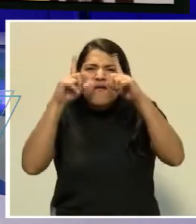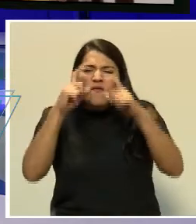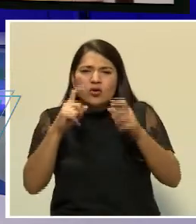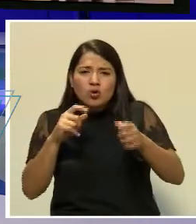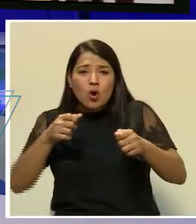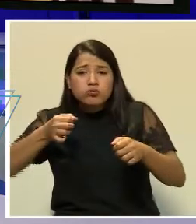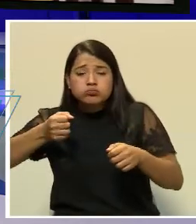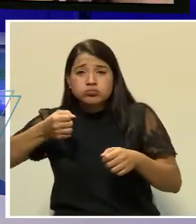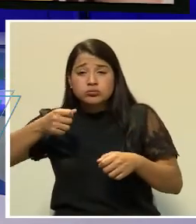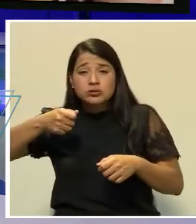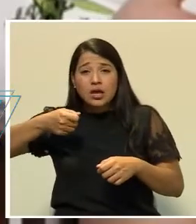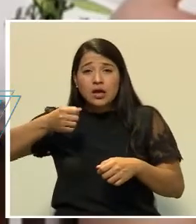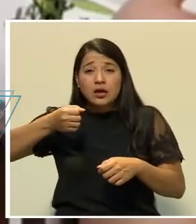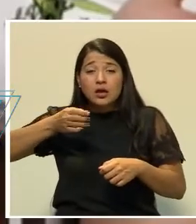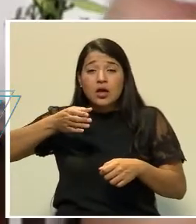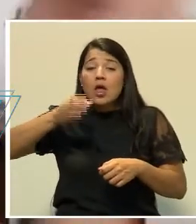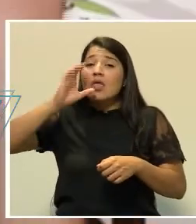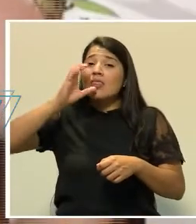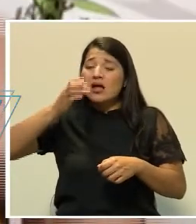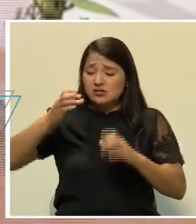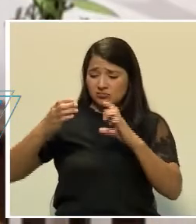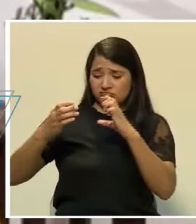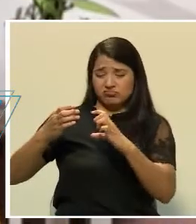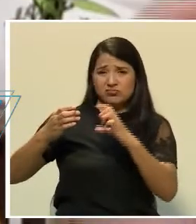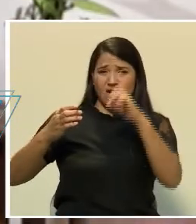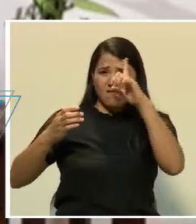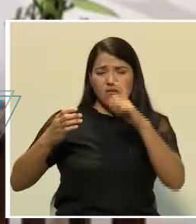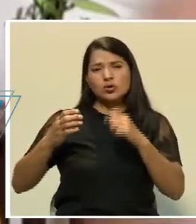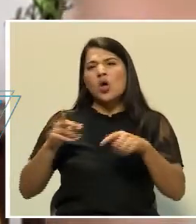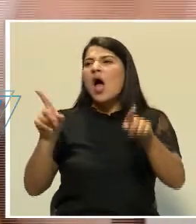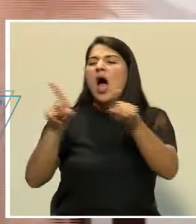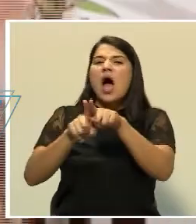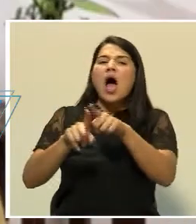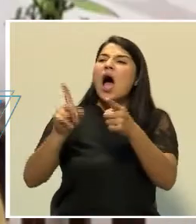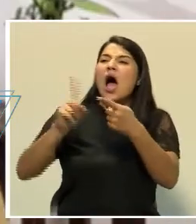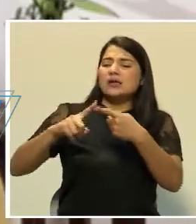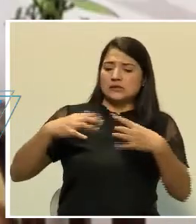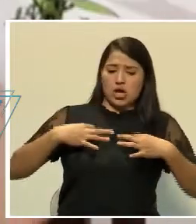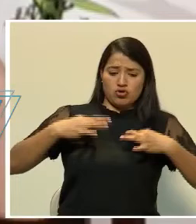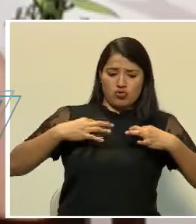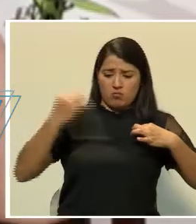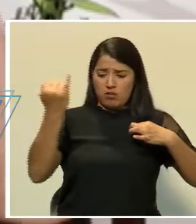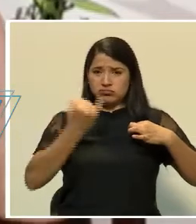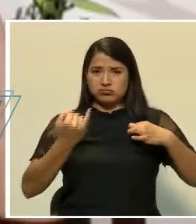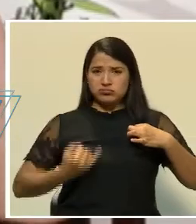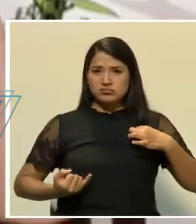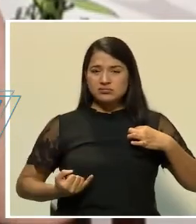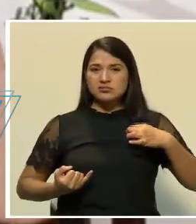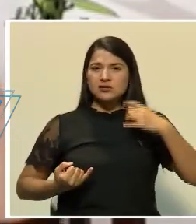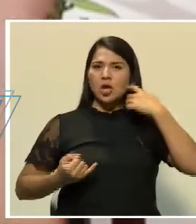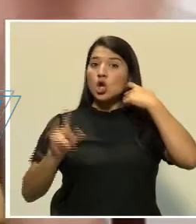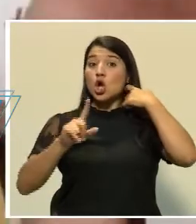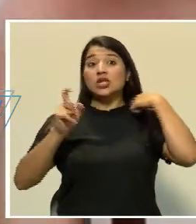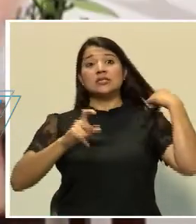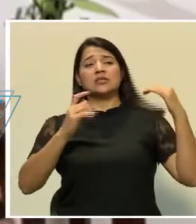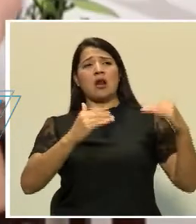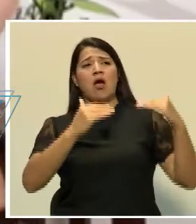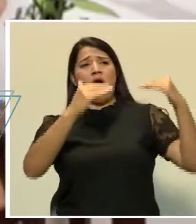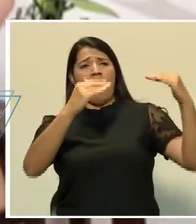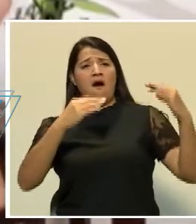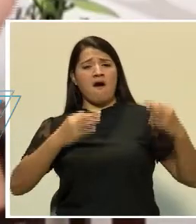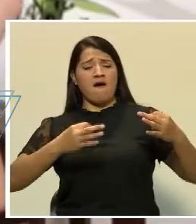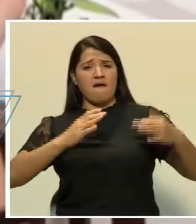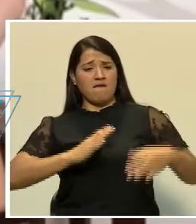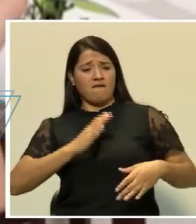la decisión de colores y el diseño de una prenda que no necesariamente sea de alta costura, hay